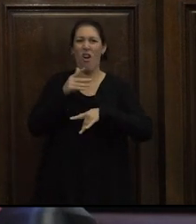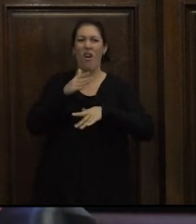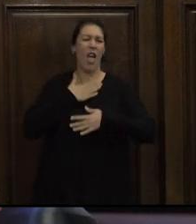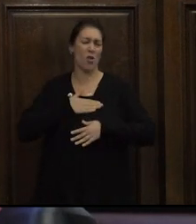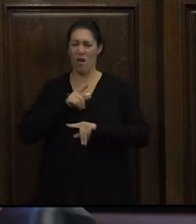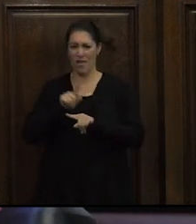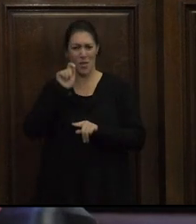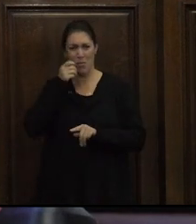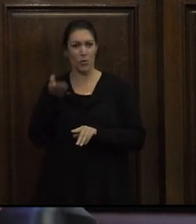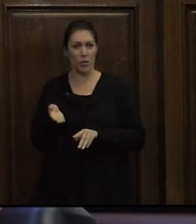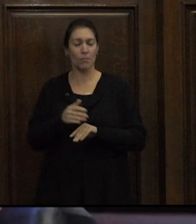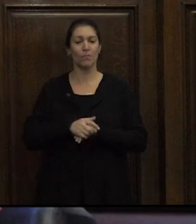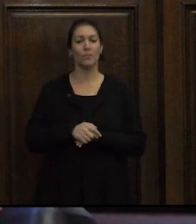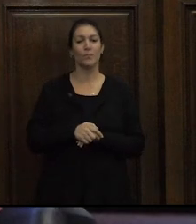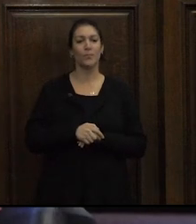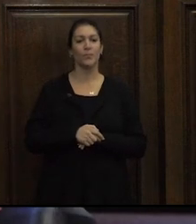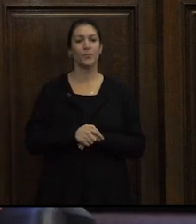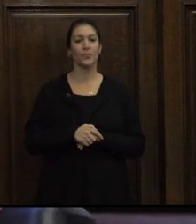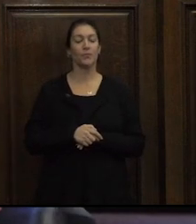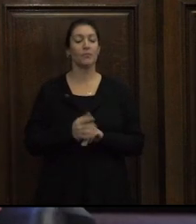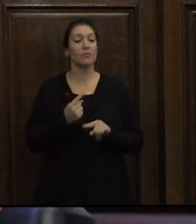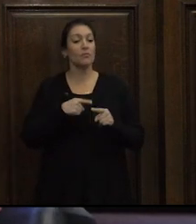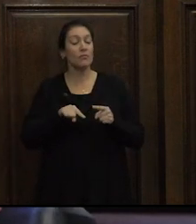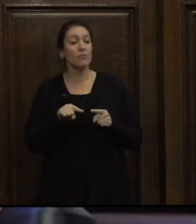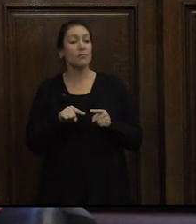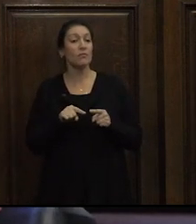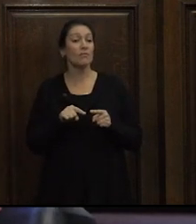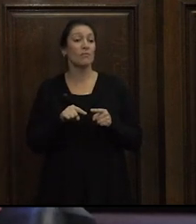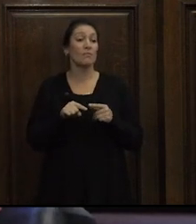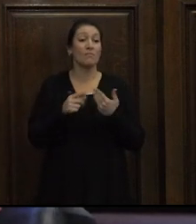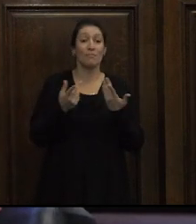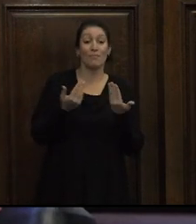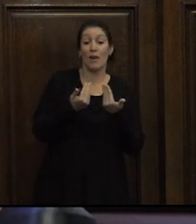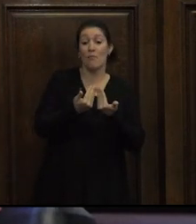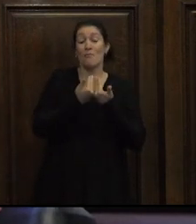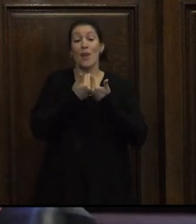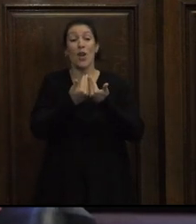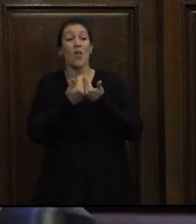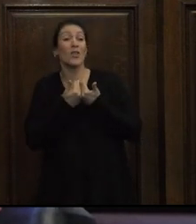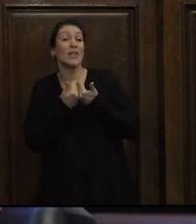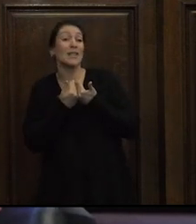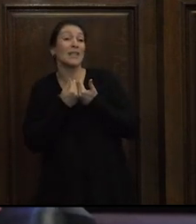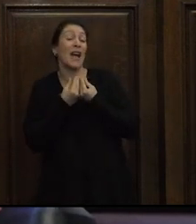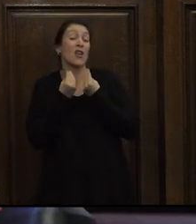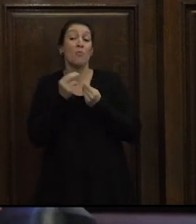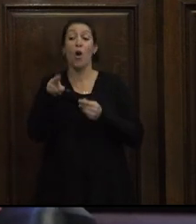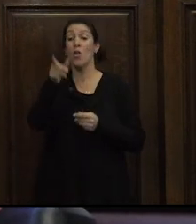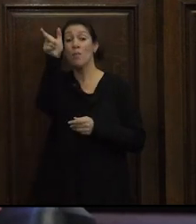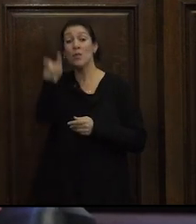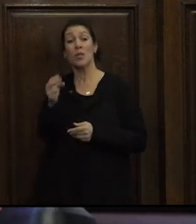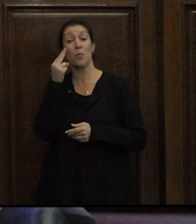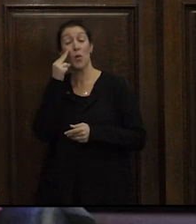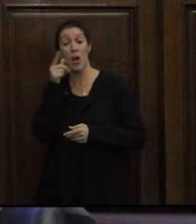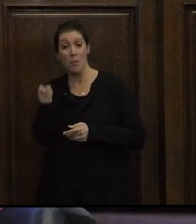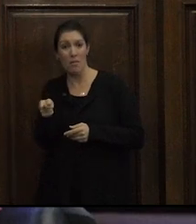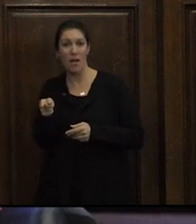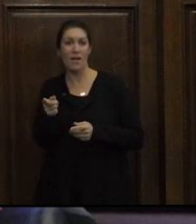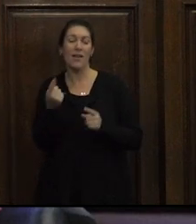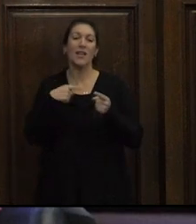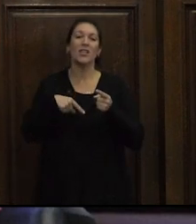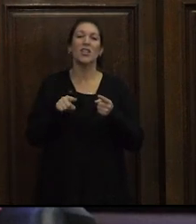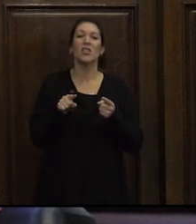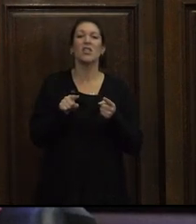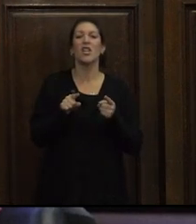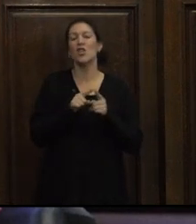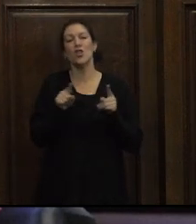Creo que va, me parece que tu pregunta, de alguna manera estaba esto implícito, ¿no? O sea, el otro como problema, y por lo tanto